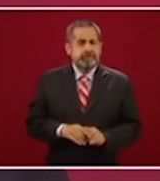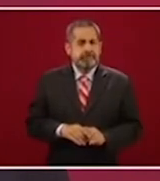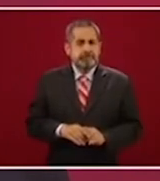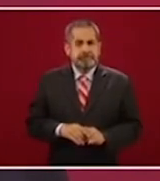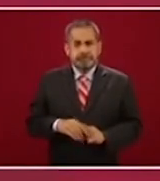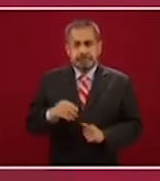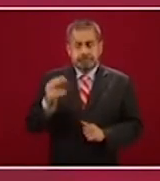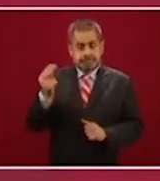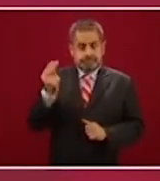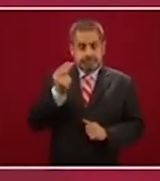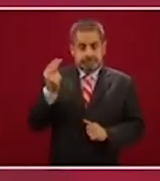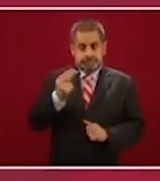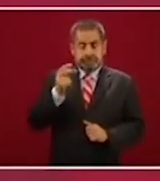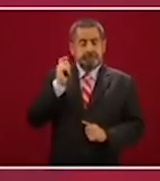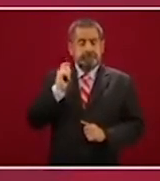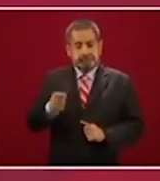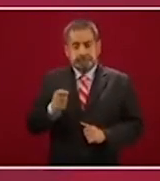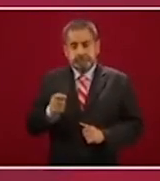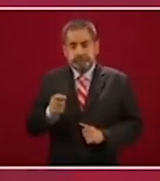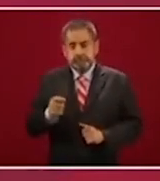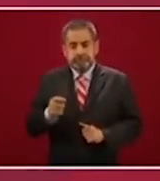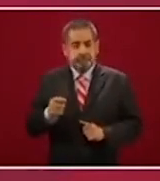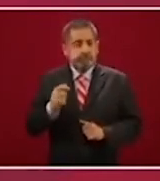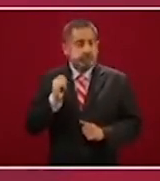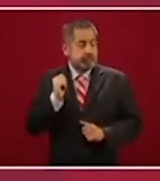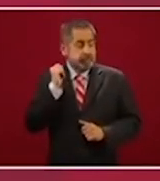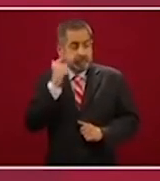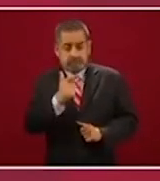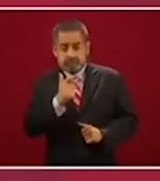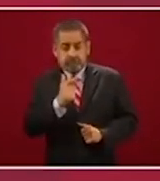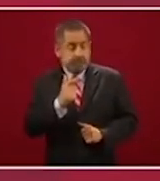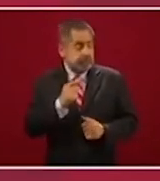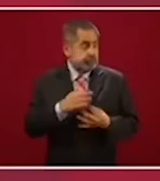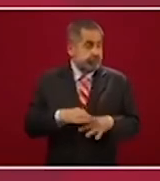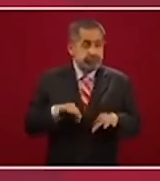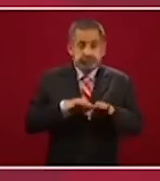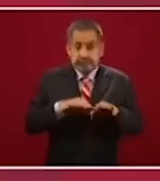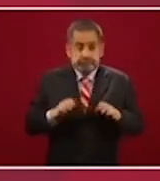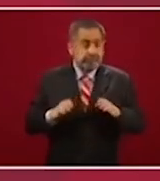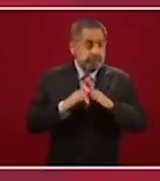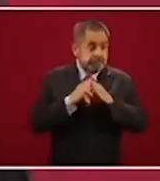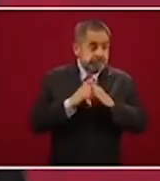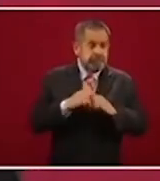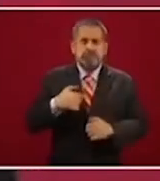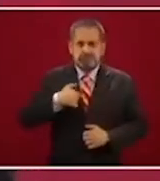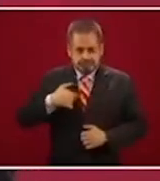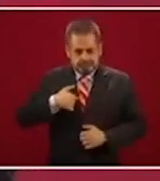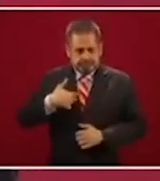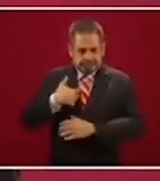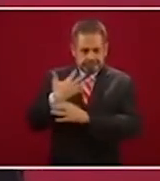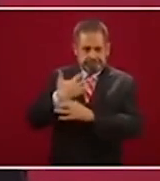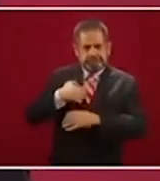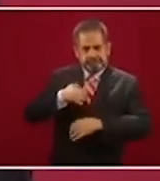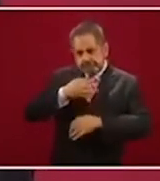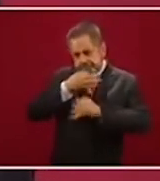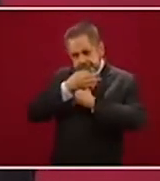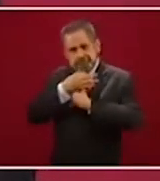necesita transmitirle, se necesite transmitirles algo, lo voy a hacer yo